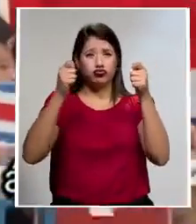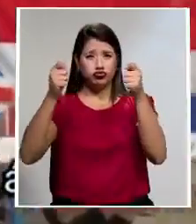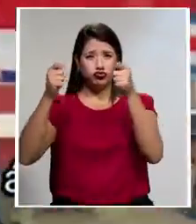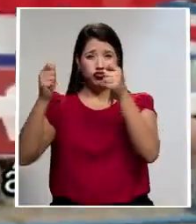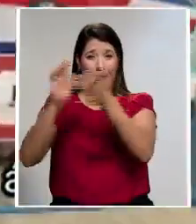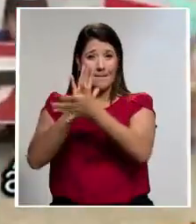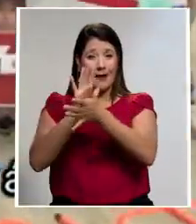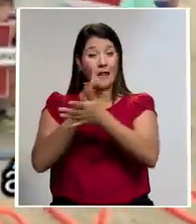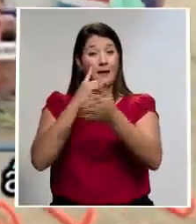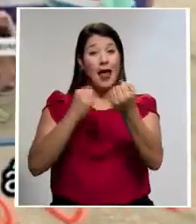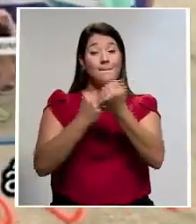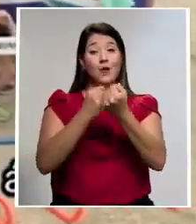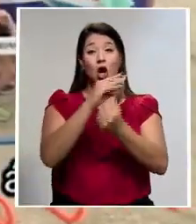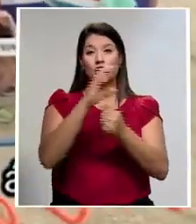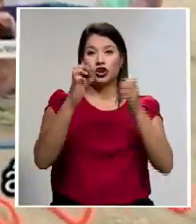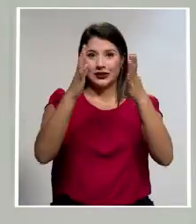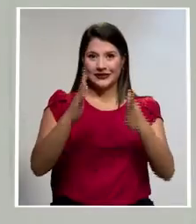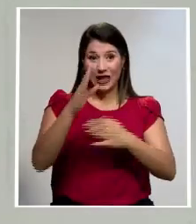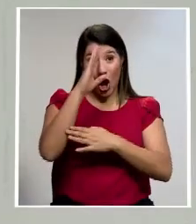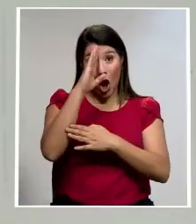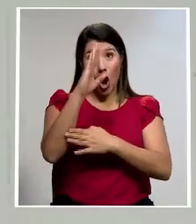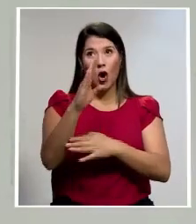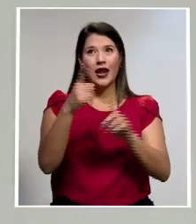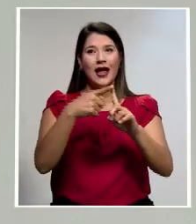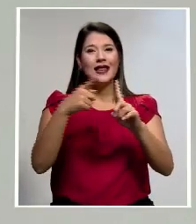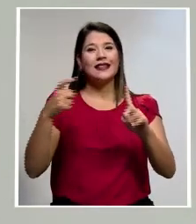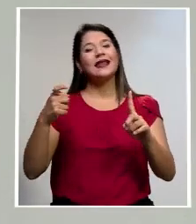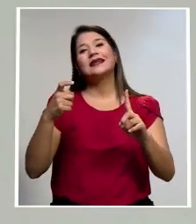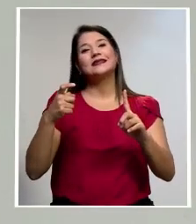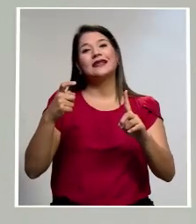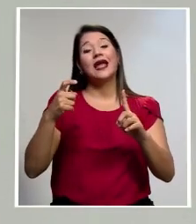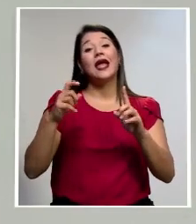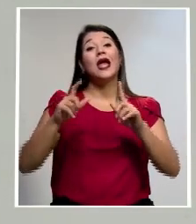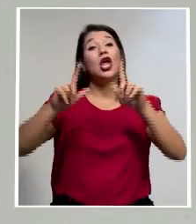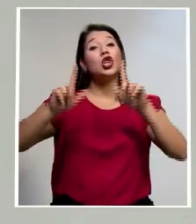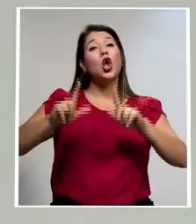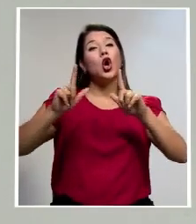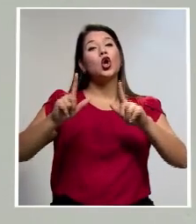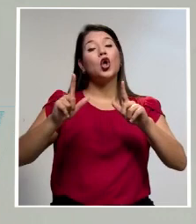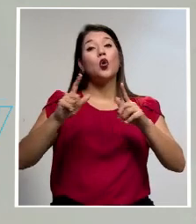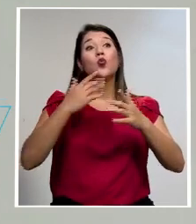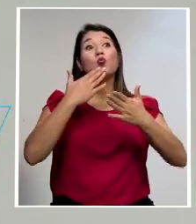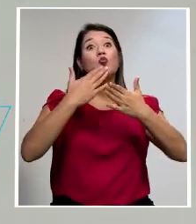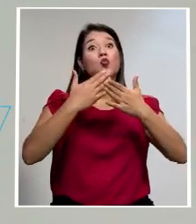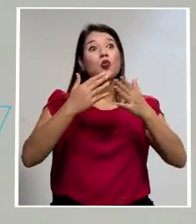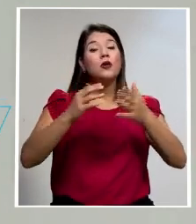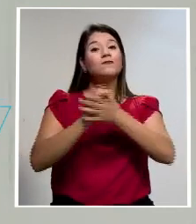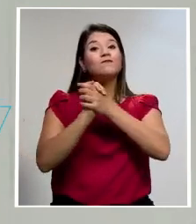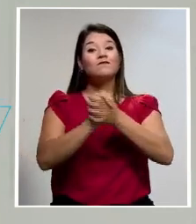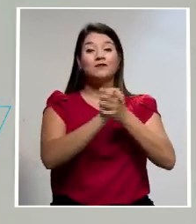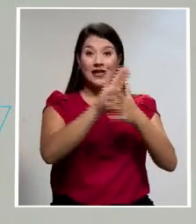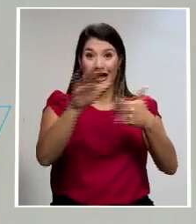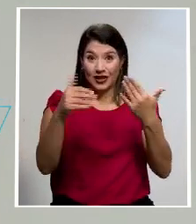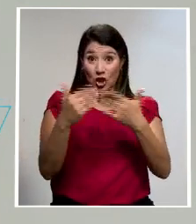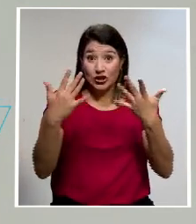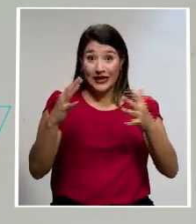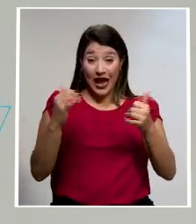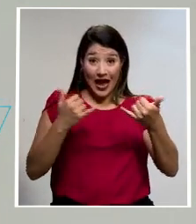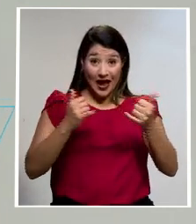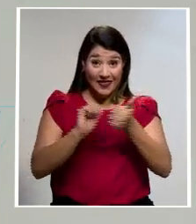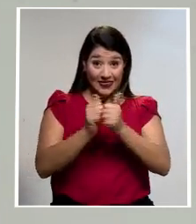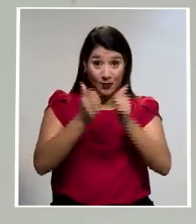nacionales. Bueno, desde Tokio, muchísimas gracias a todos. Esperamos mucho apoyo para nuestros atletas. Ya están ingresando tanto a la Villa Olímpica